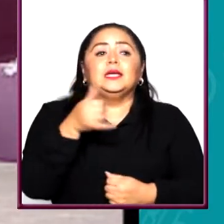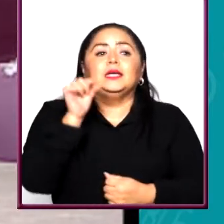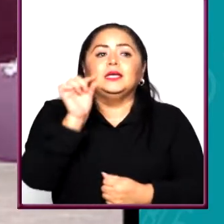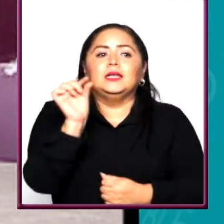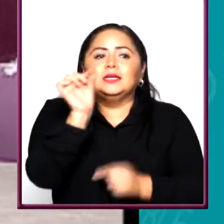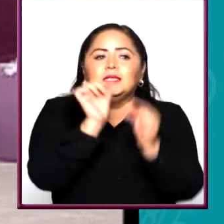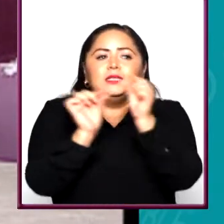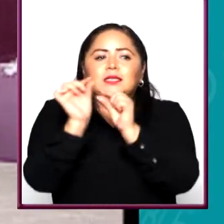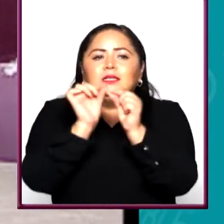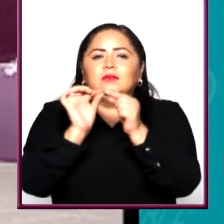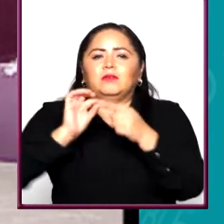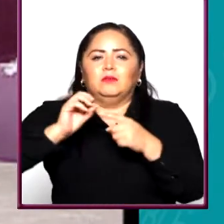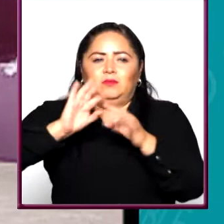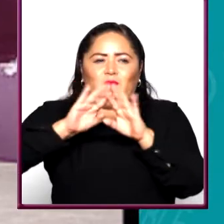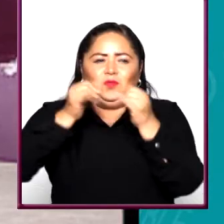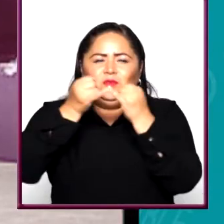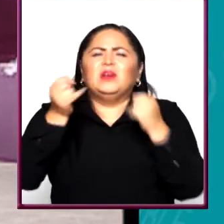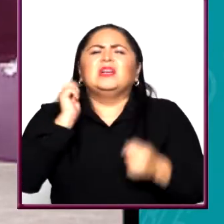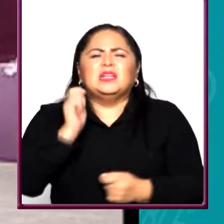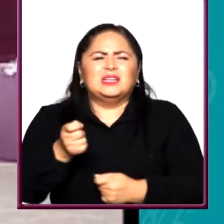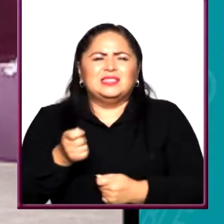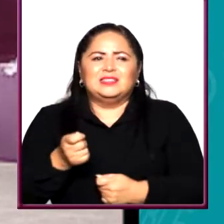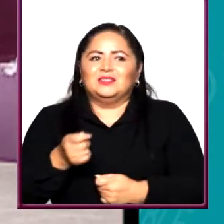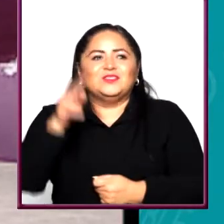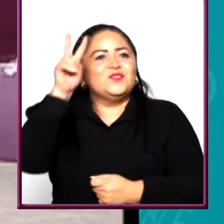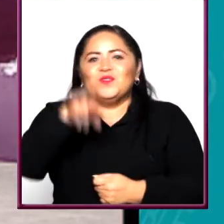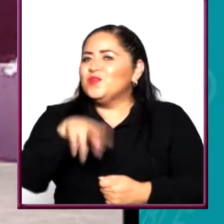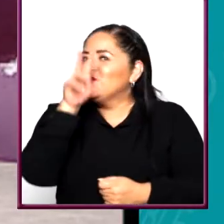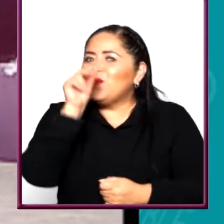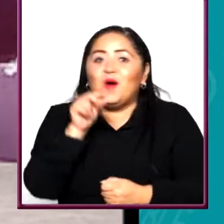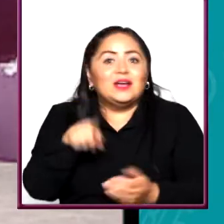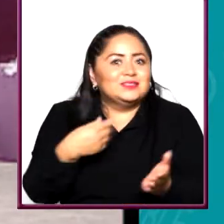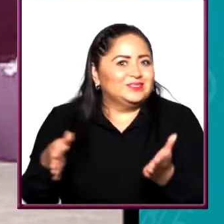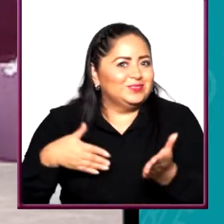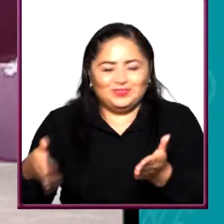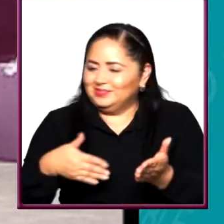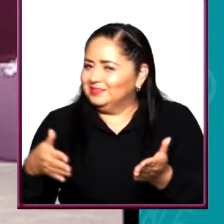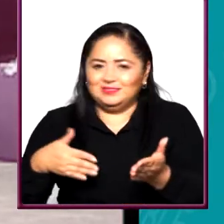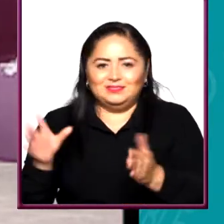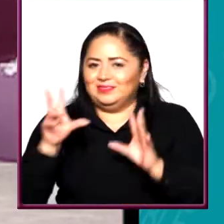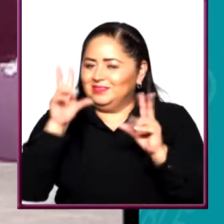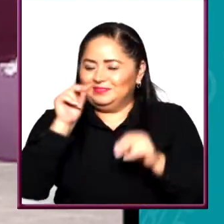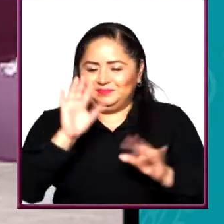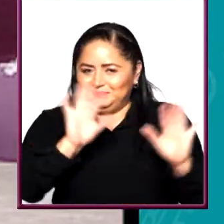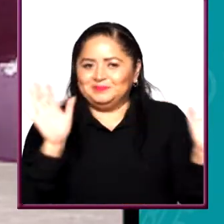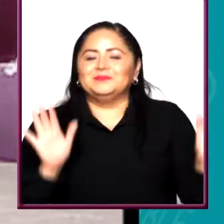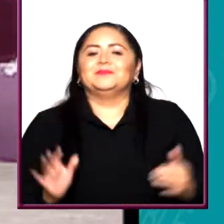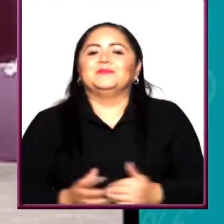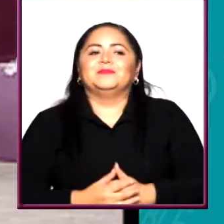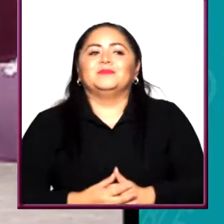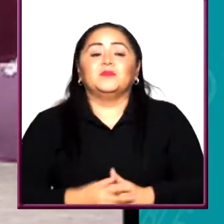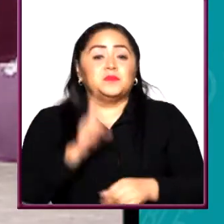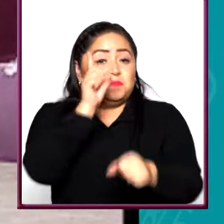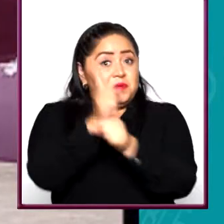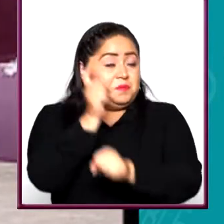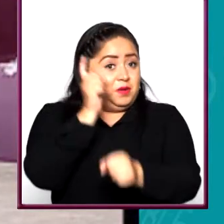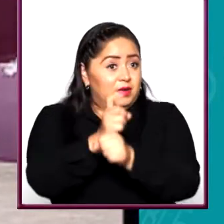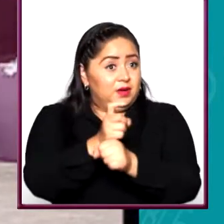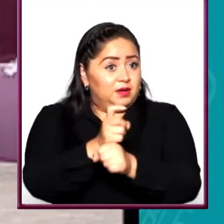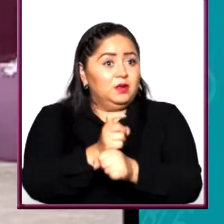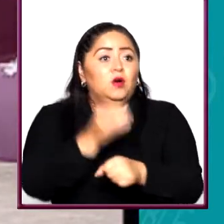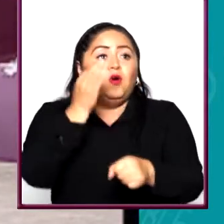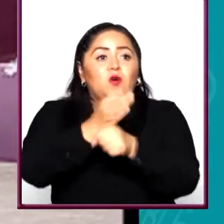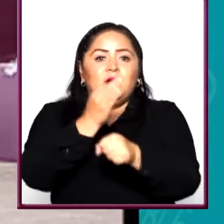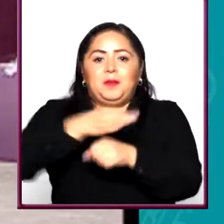y fideos cocidos. ¡Que no es una receta de cocina! Bueno,